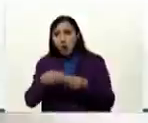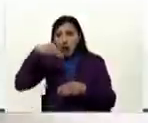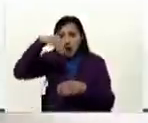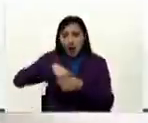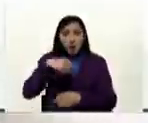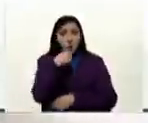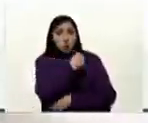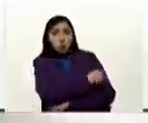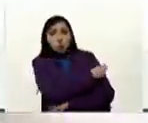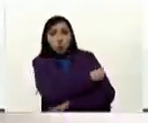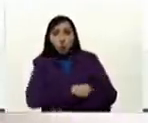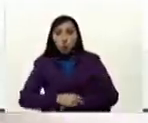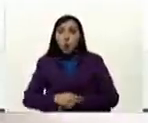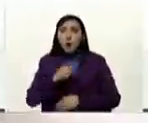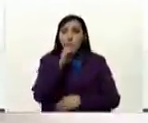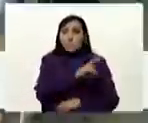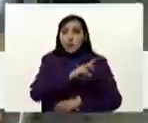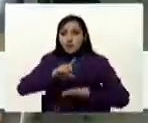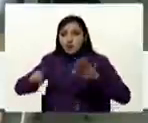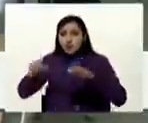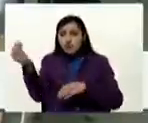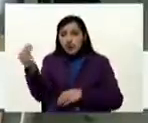hospital más de 26